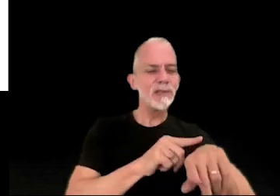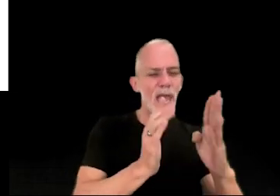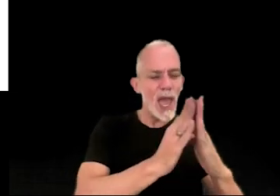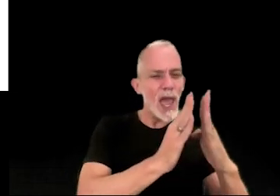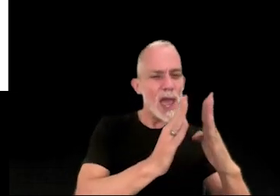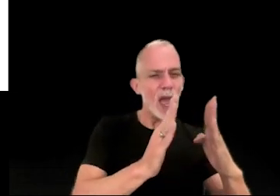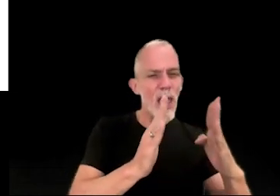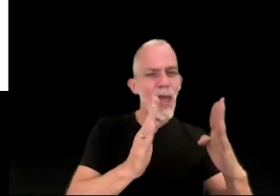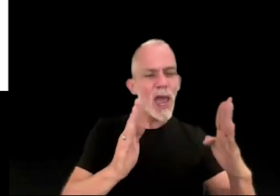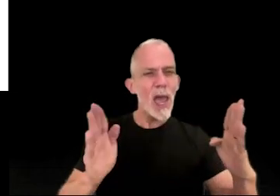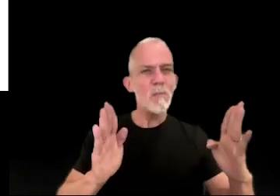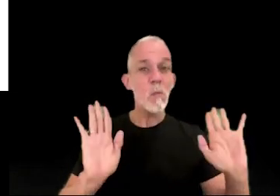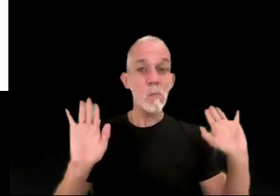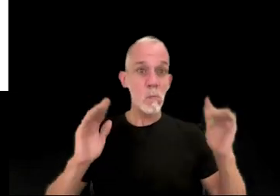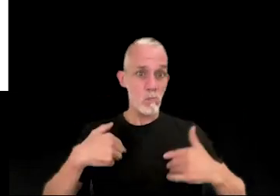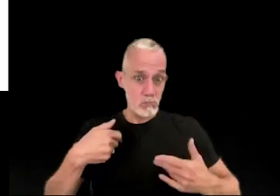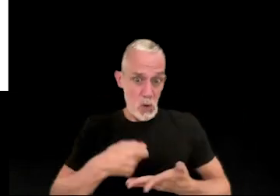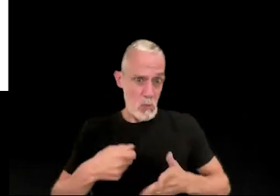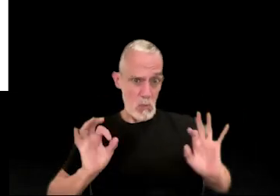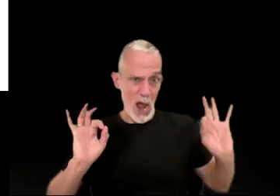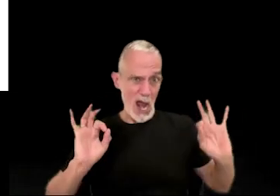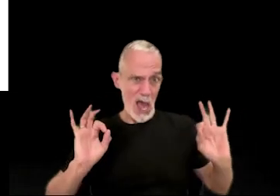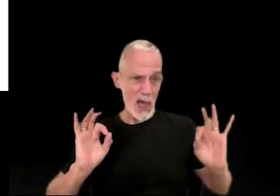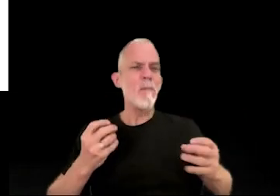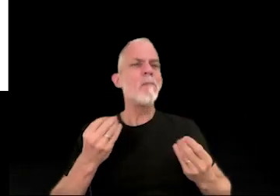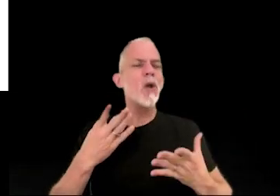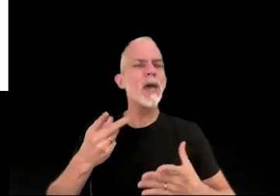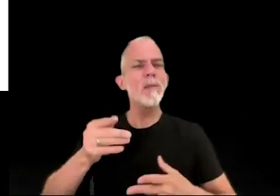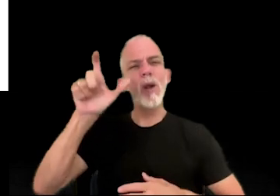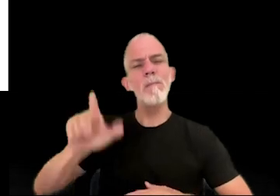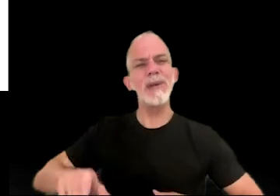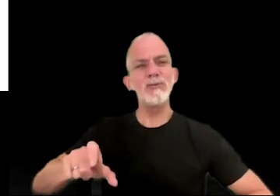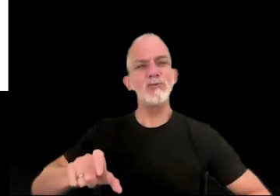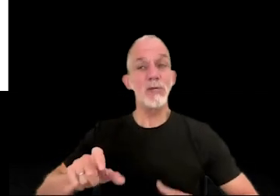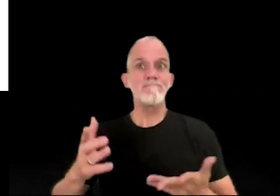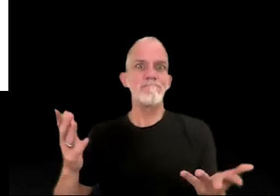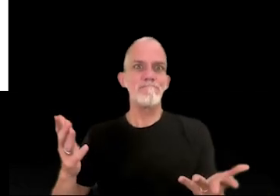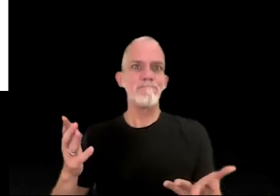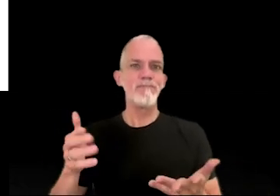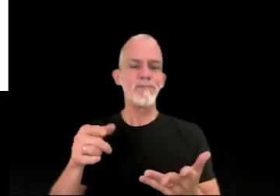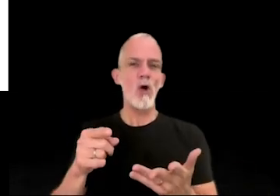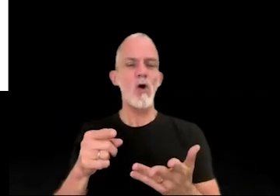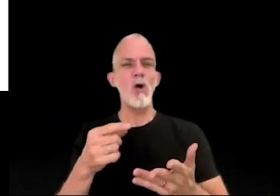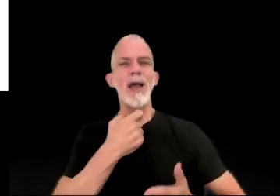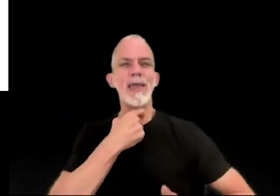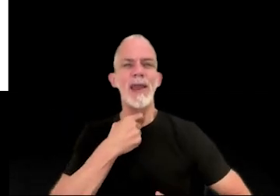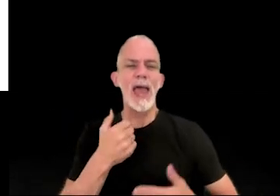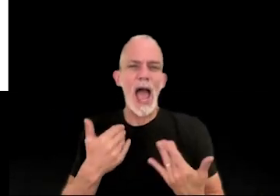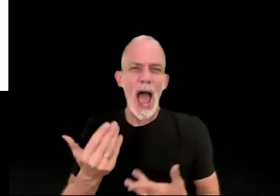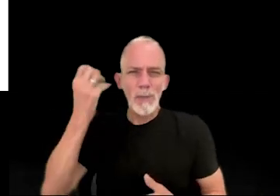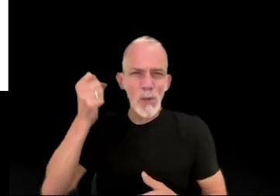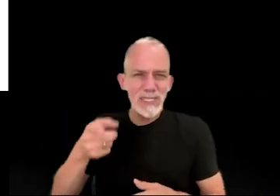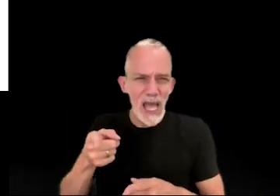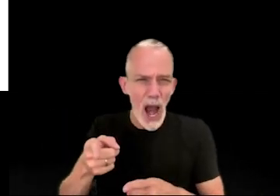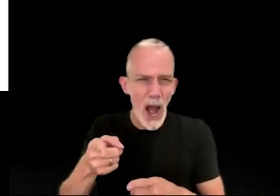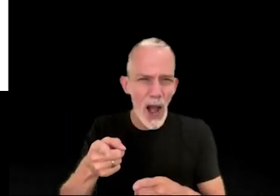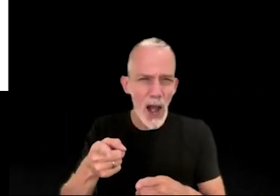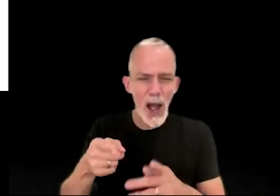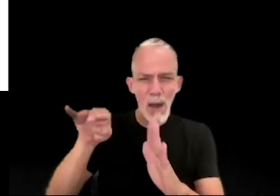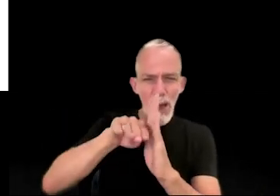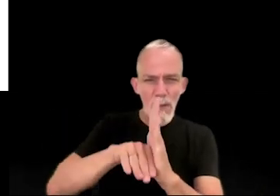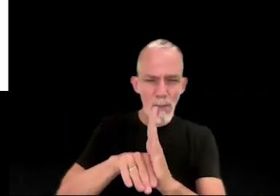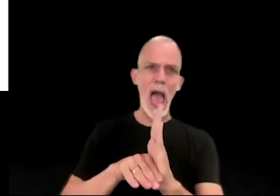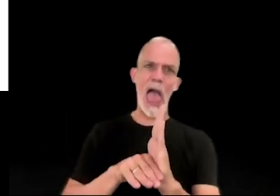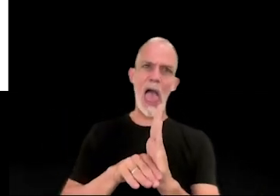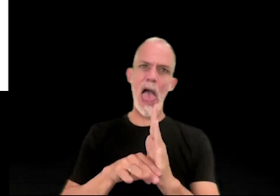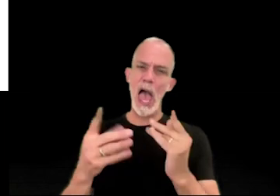contribuyente lo desee pagar? Bueno, podría darse que tal vez necesita o quiere aprovechar este régimen para realizar una extinción